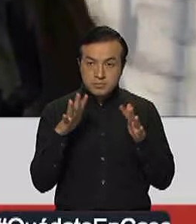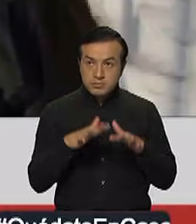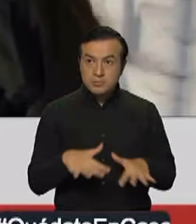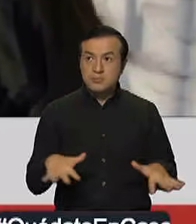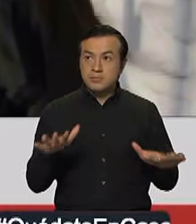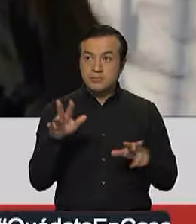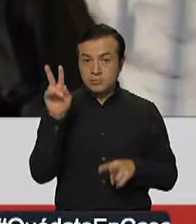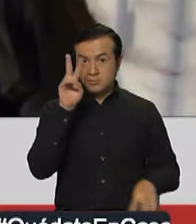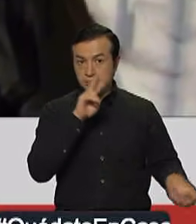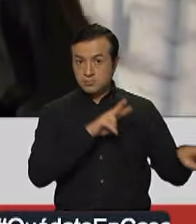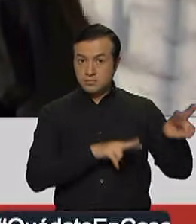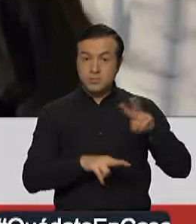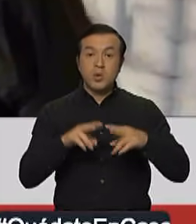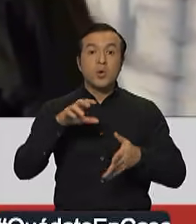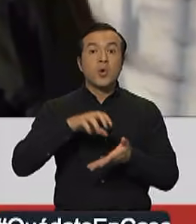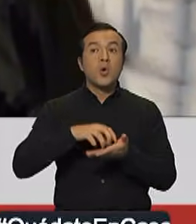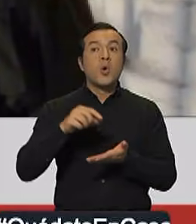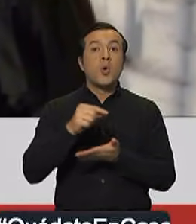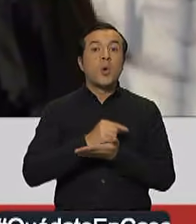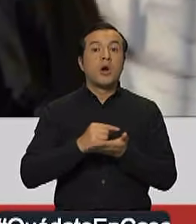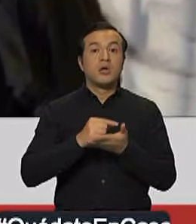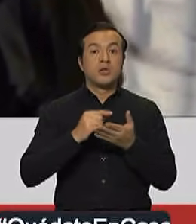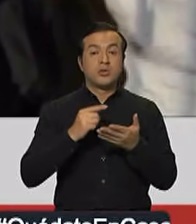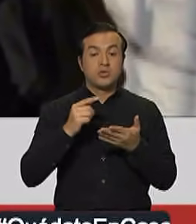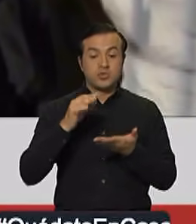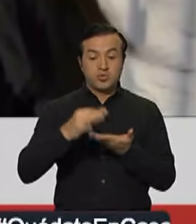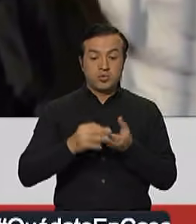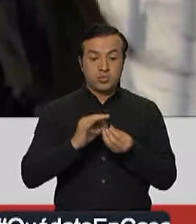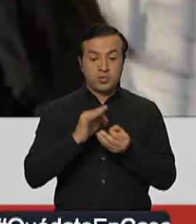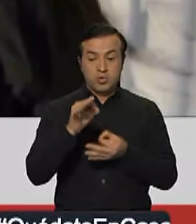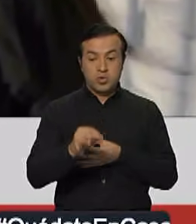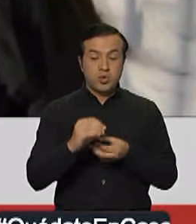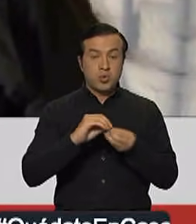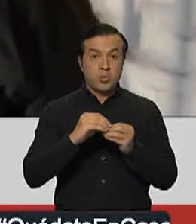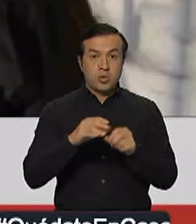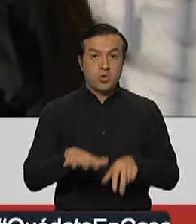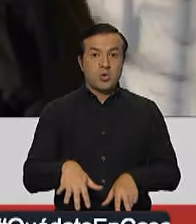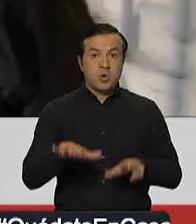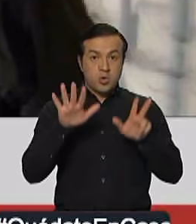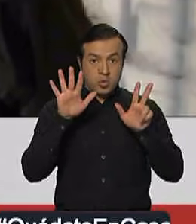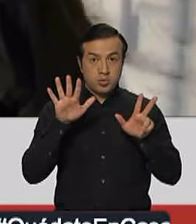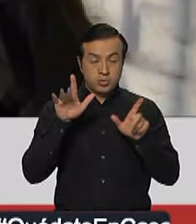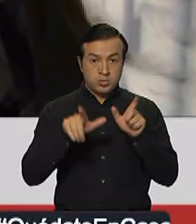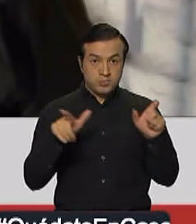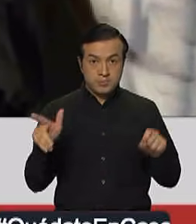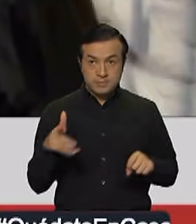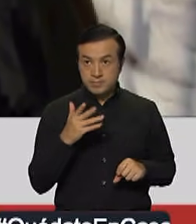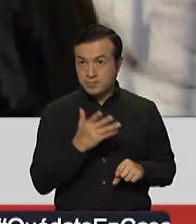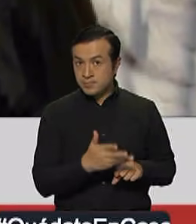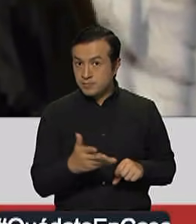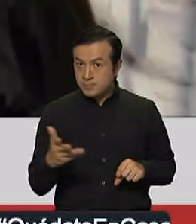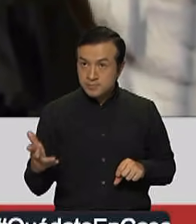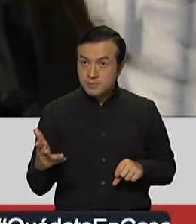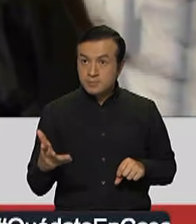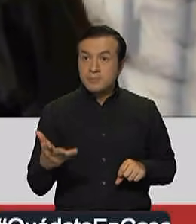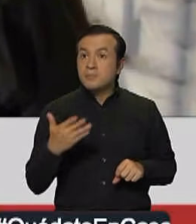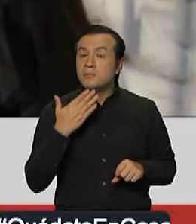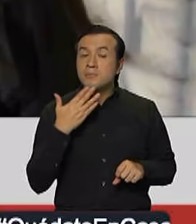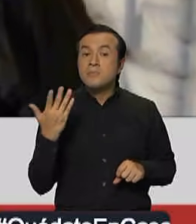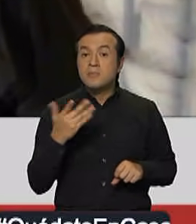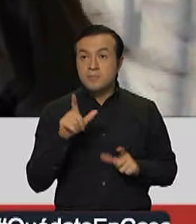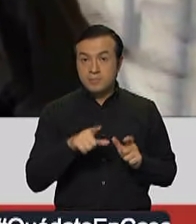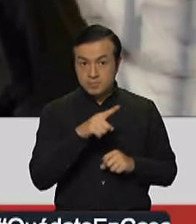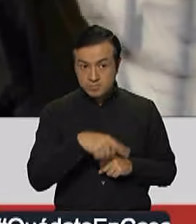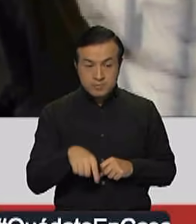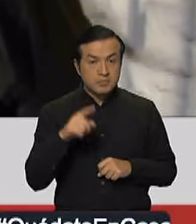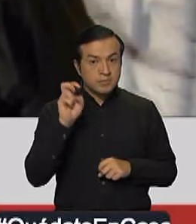en el Cantón Guayaquil, en la zona 8, para lo cual el personal se encuentra en